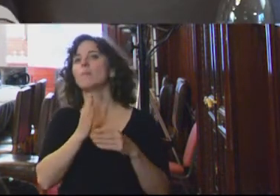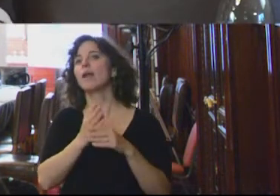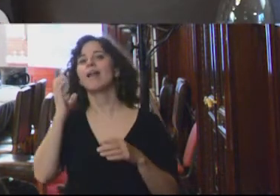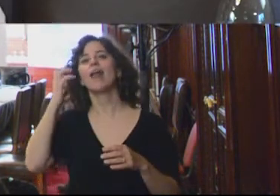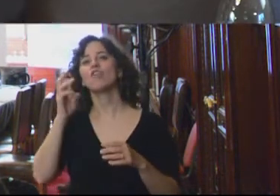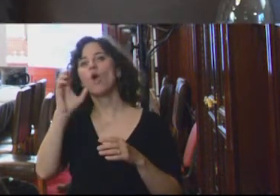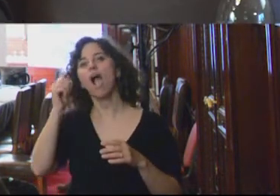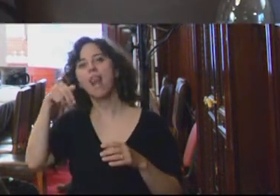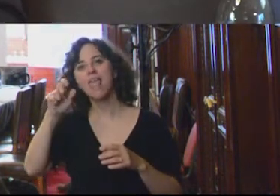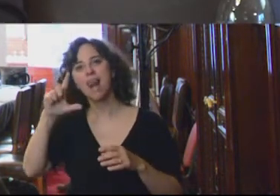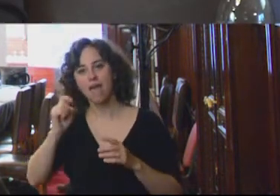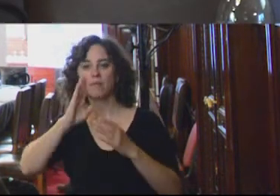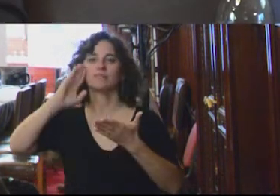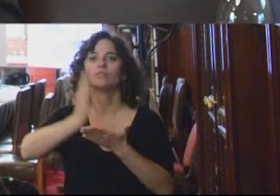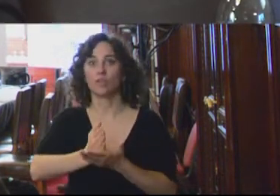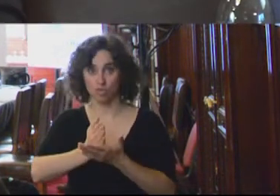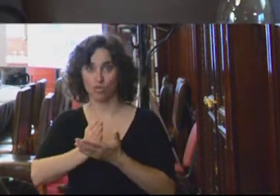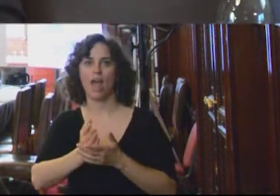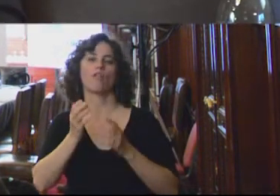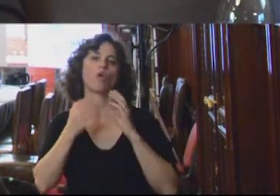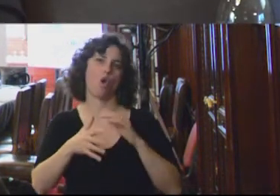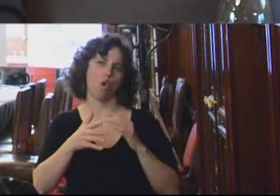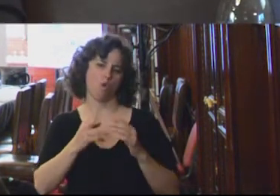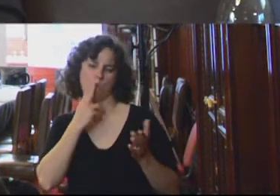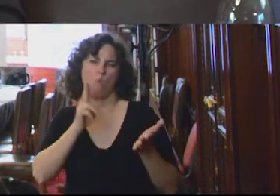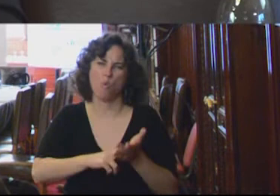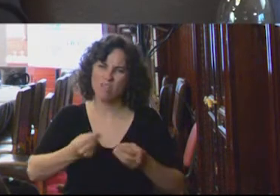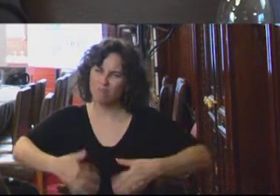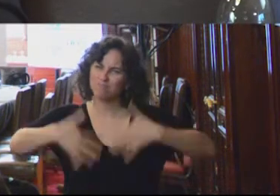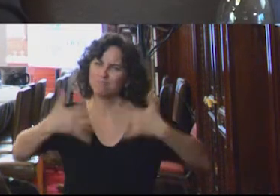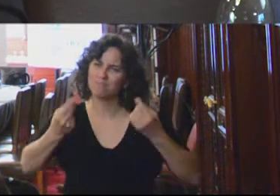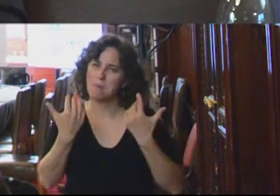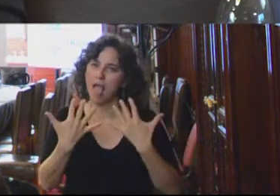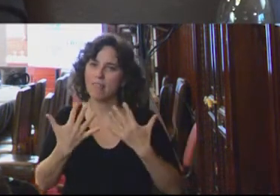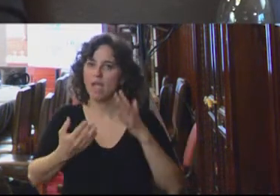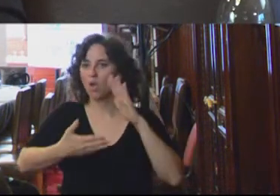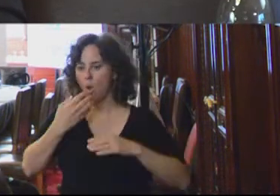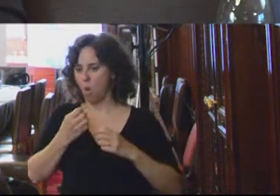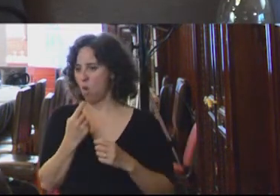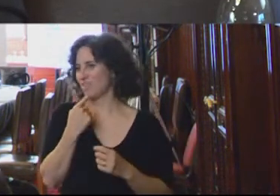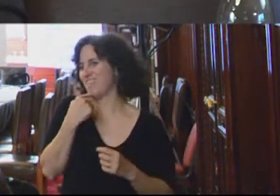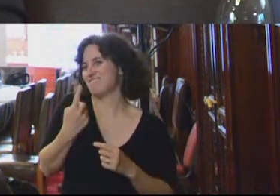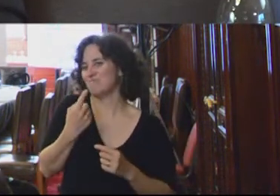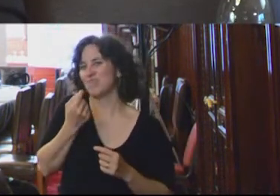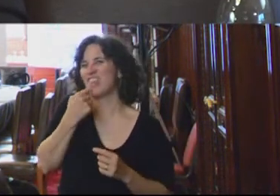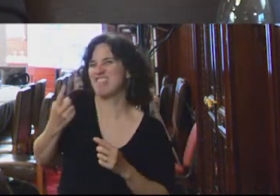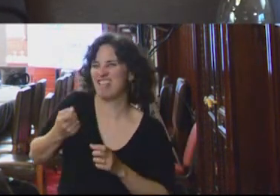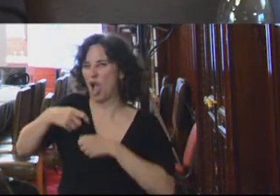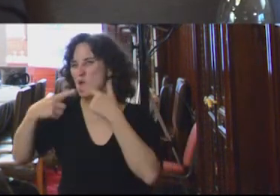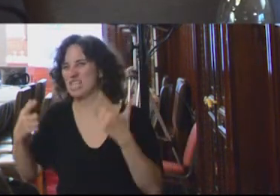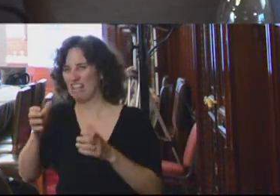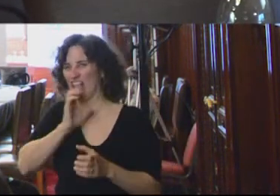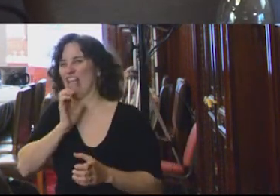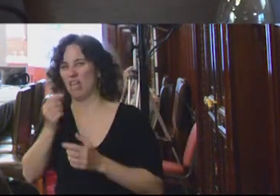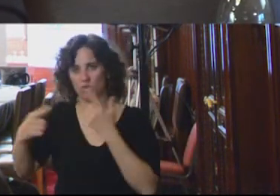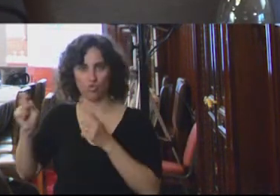sido sancionados de oficio con exageradas multas económicas por expresiones satíricas de sus conductores.